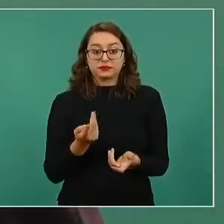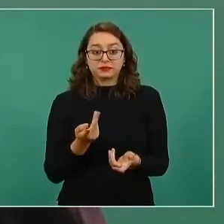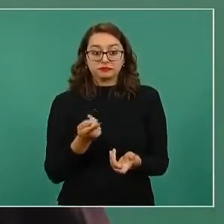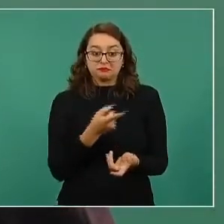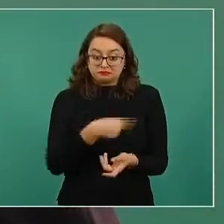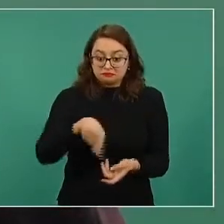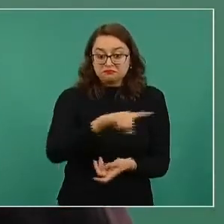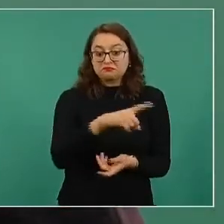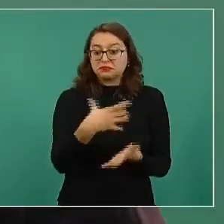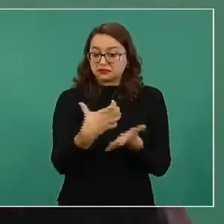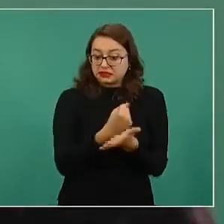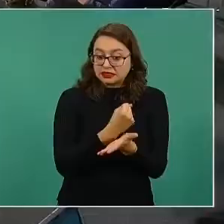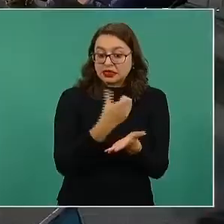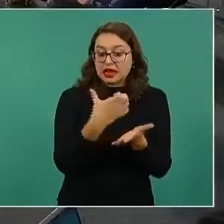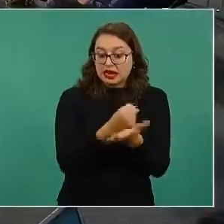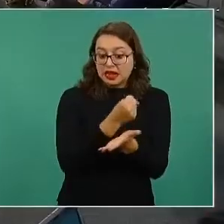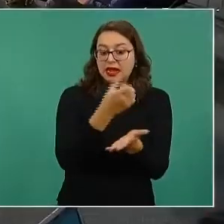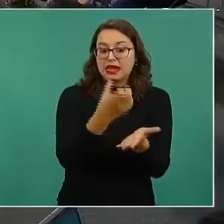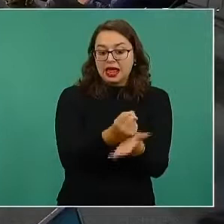gana